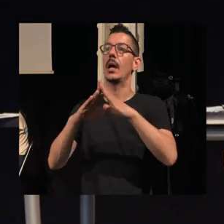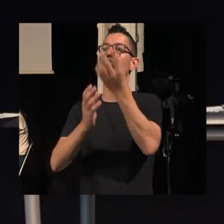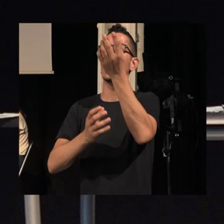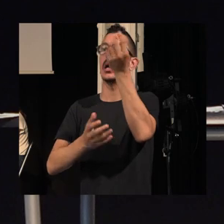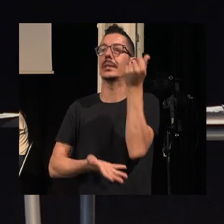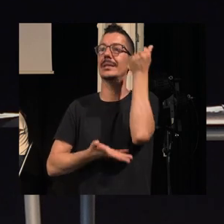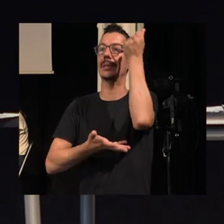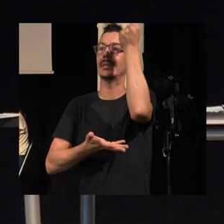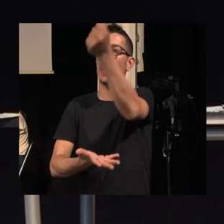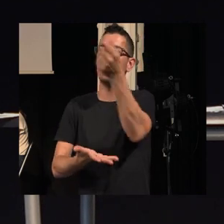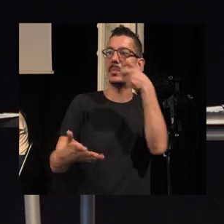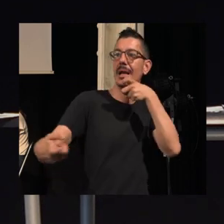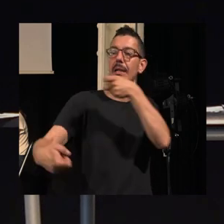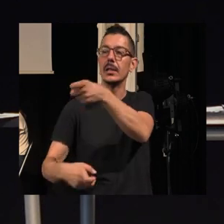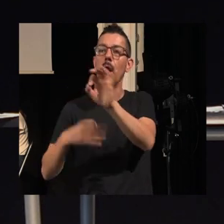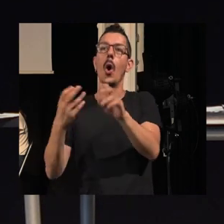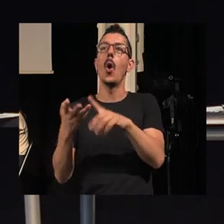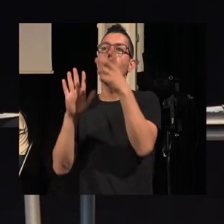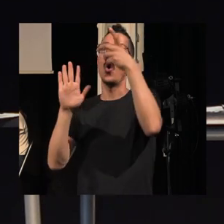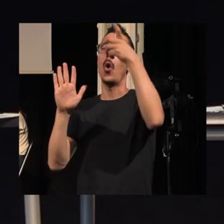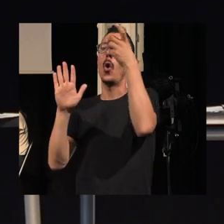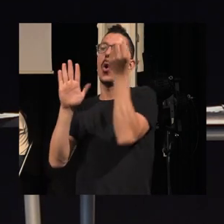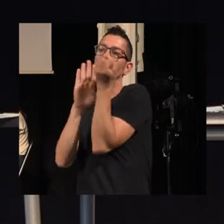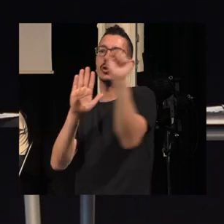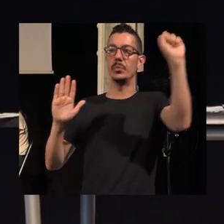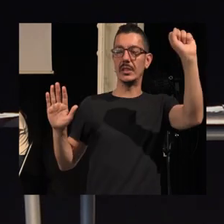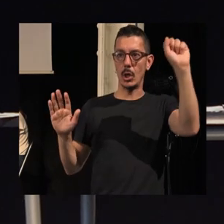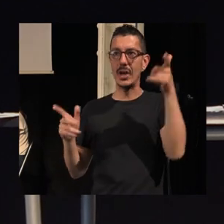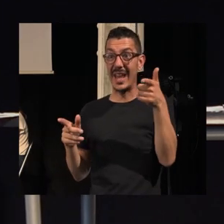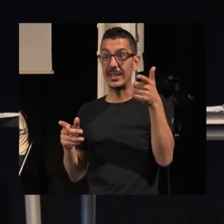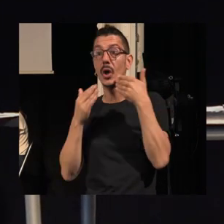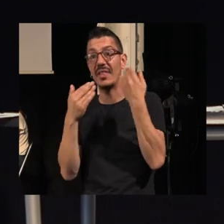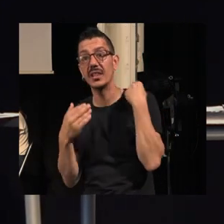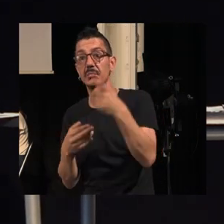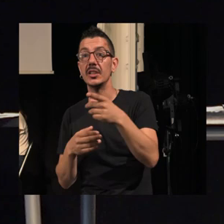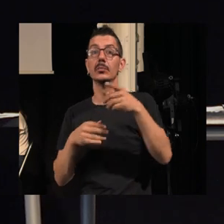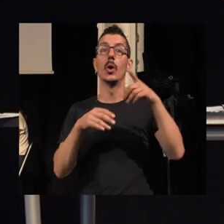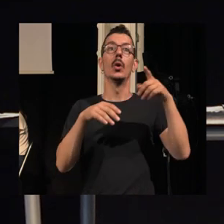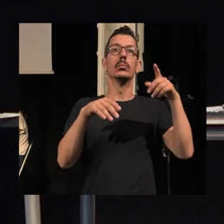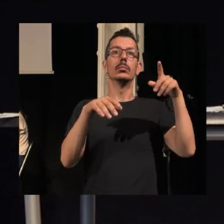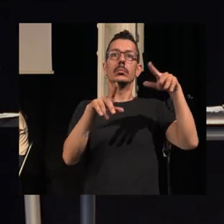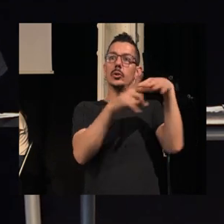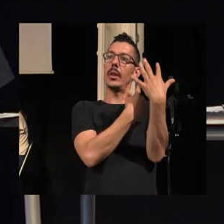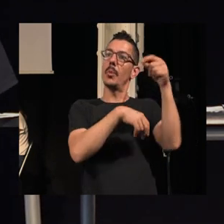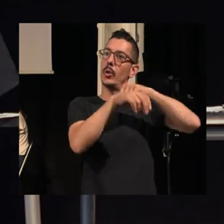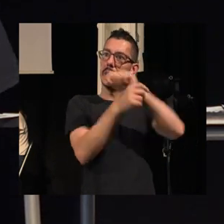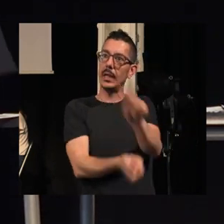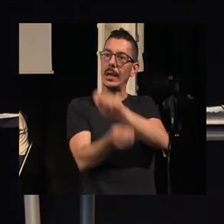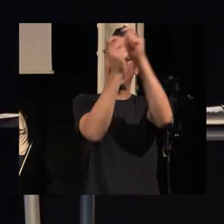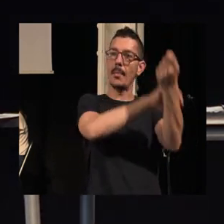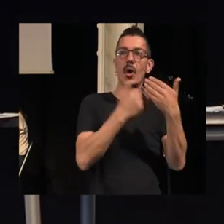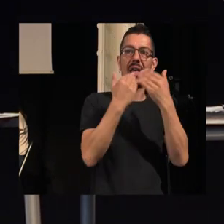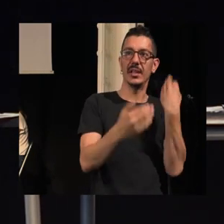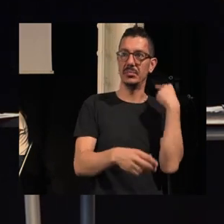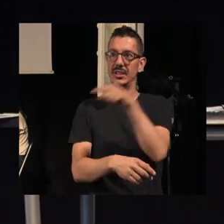anticapitalista, el activismo de insumisión, es el que ha cambiado el escenario político, es el que ha hecho posible que